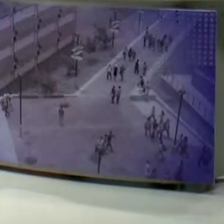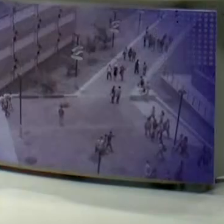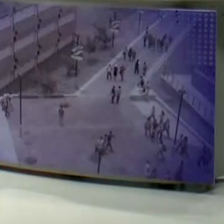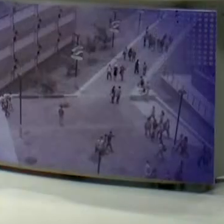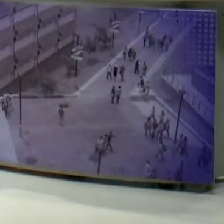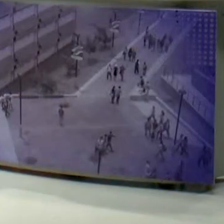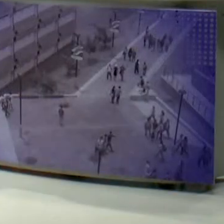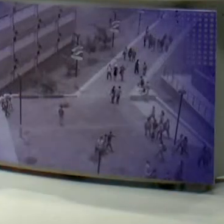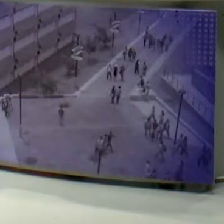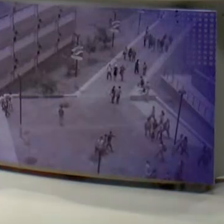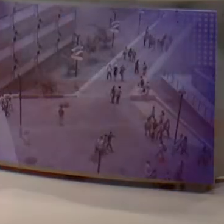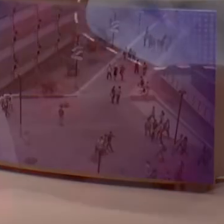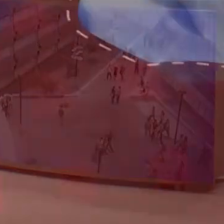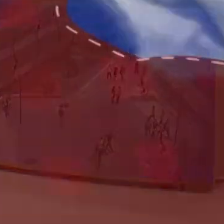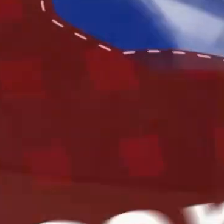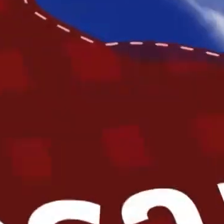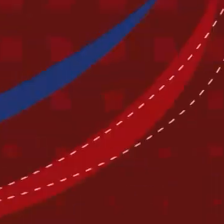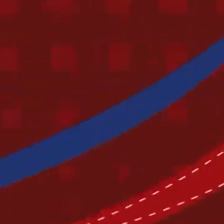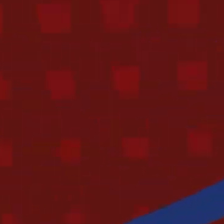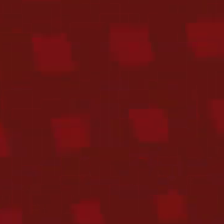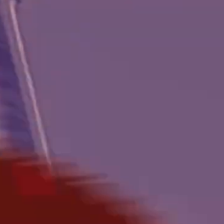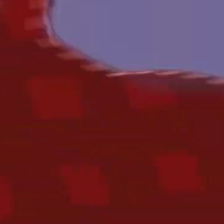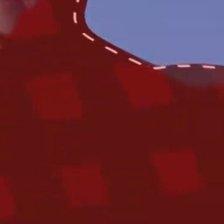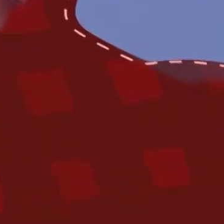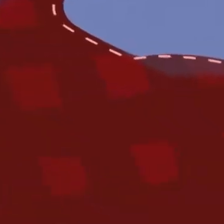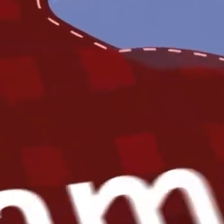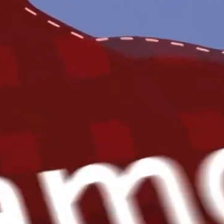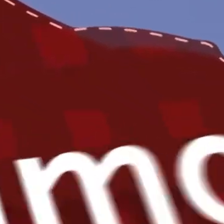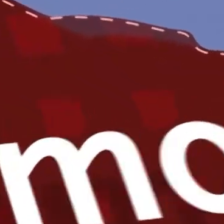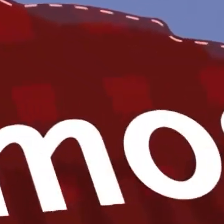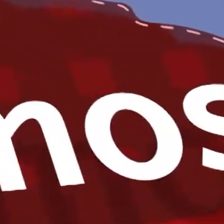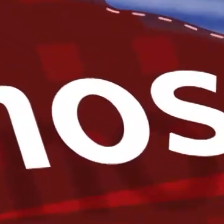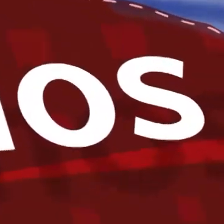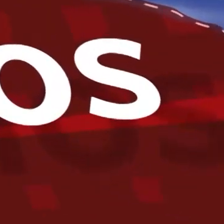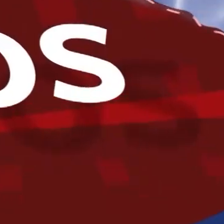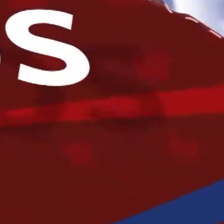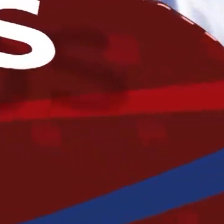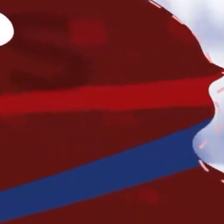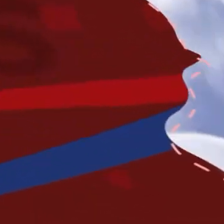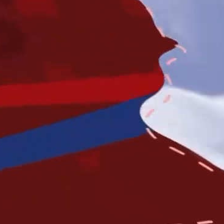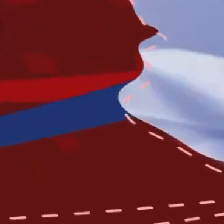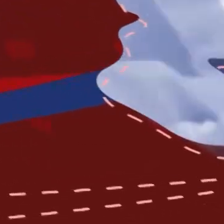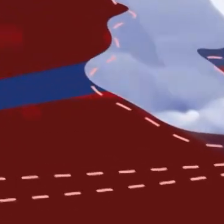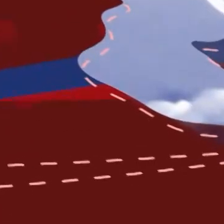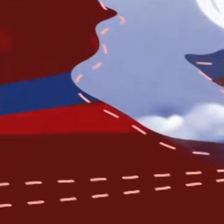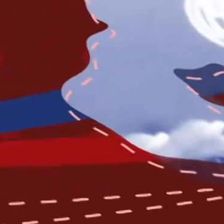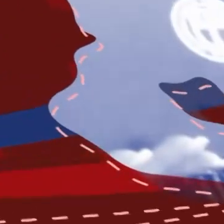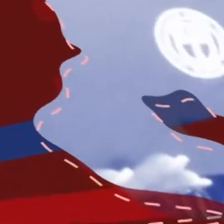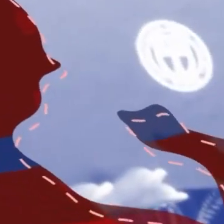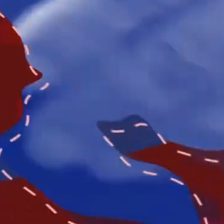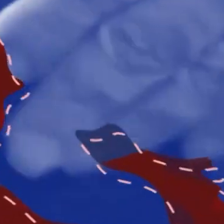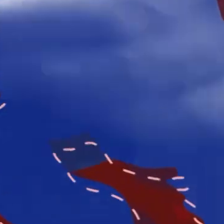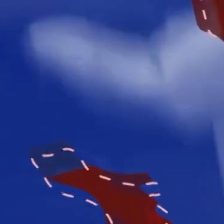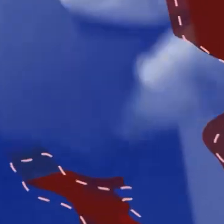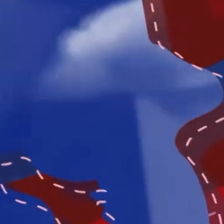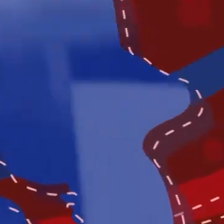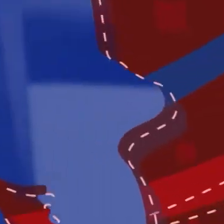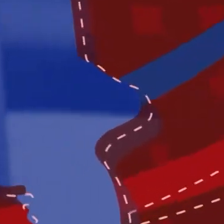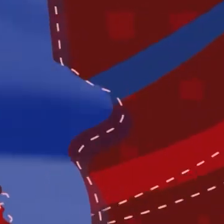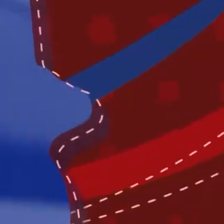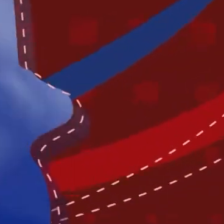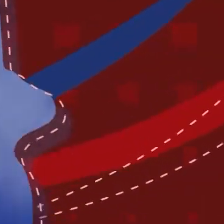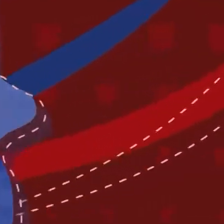tal vez la combinación de la educación financiera ayudaría tal vez un poco también al autocontrol. Pero vamos a ir a una pausa, seguiremos hablando sobre este tema en una